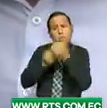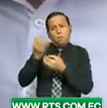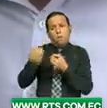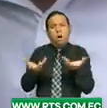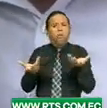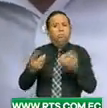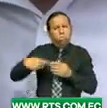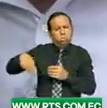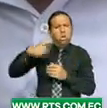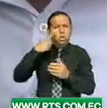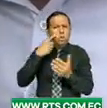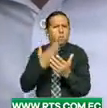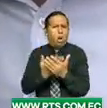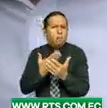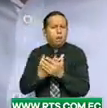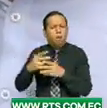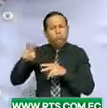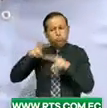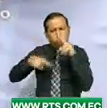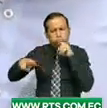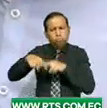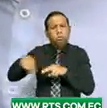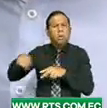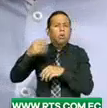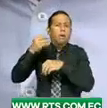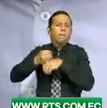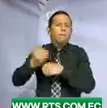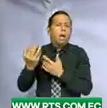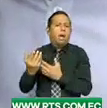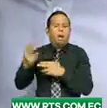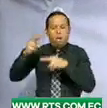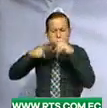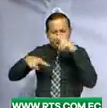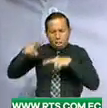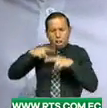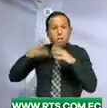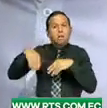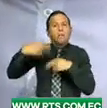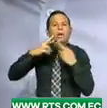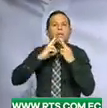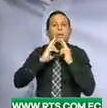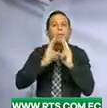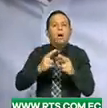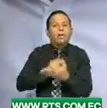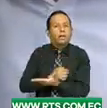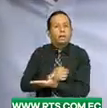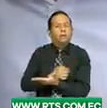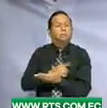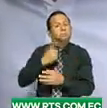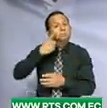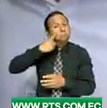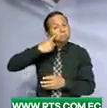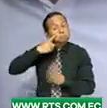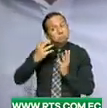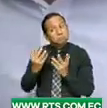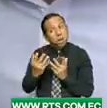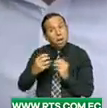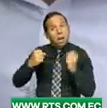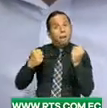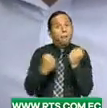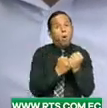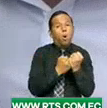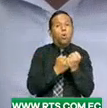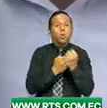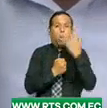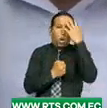Es un tiempo normal y se lo van a tomar para dar la respectiva sentencia. Esperamos que ratifique las medidas sustitutivas a favor